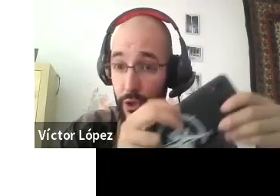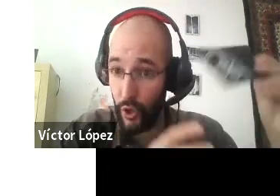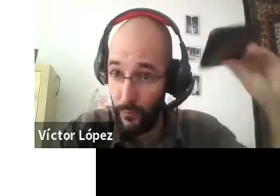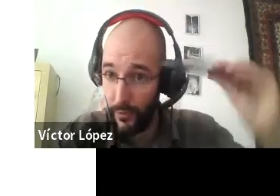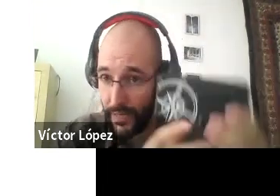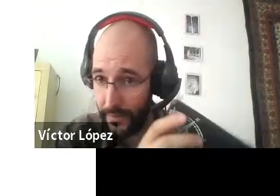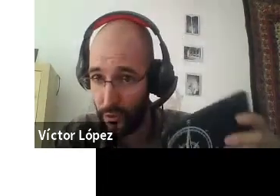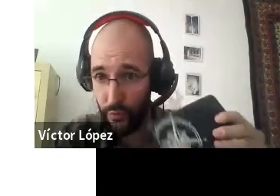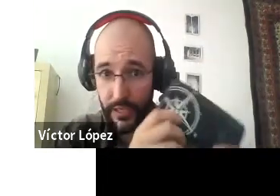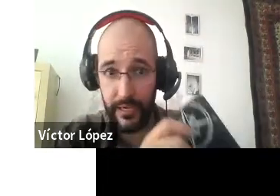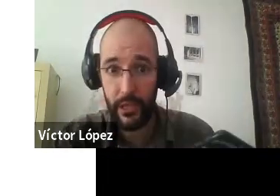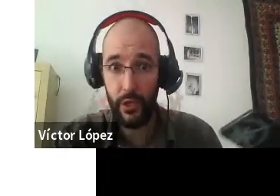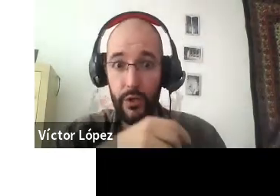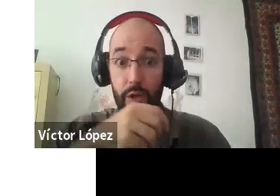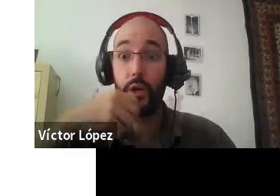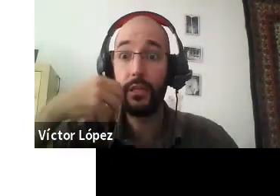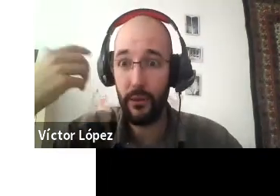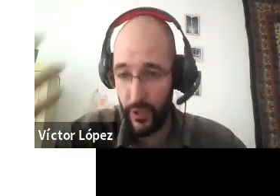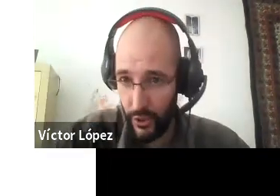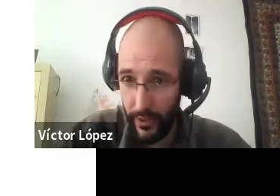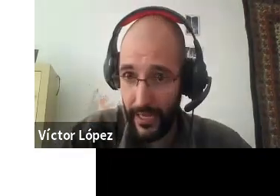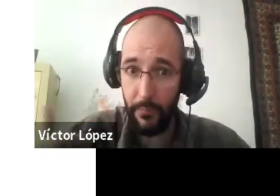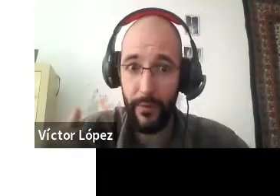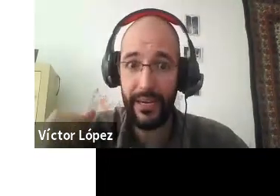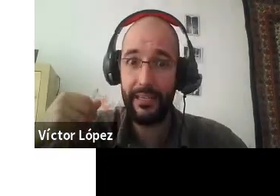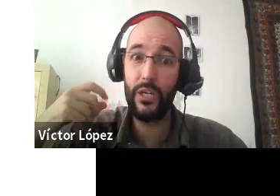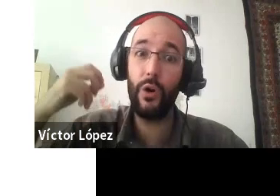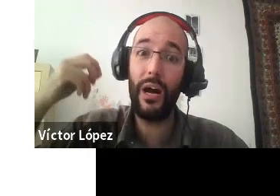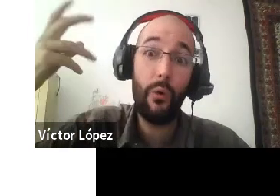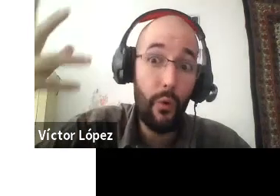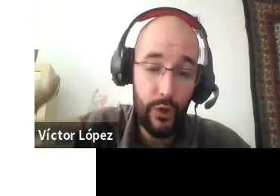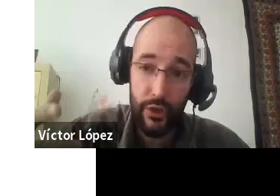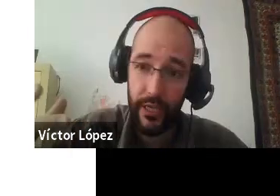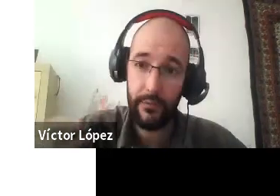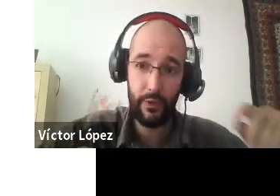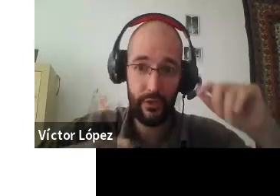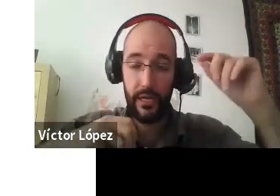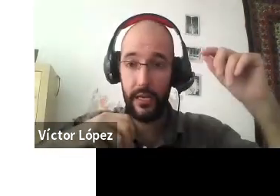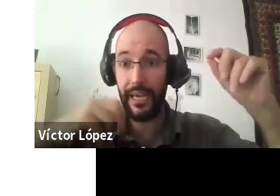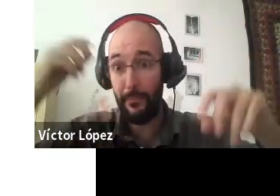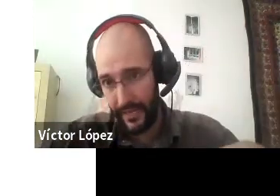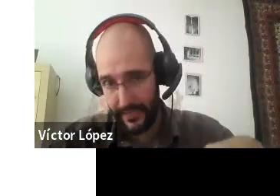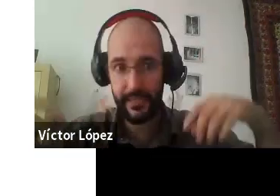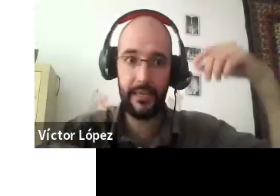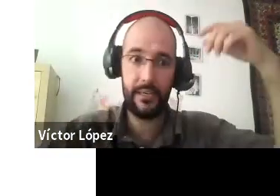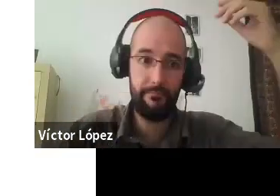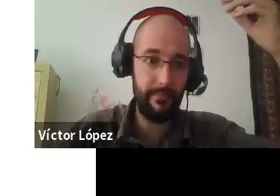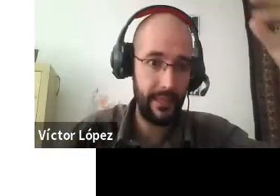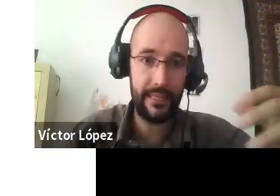un giroscopio para ver su inclinación, tiene un sensor de campo magnético, algunos tienen pues